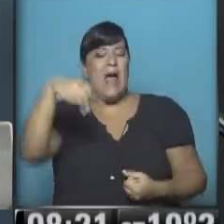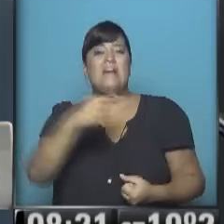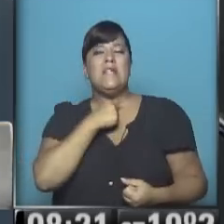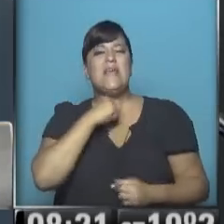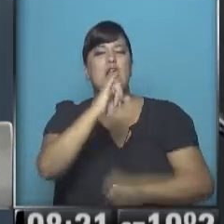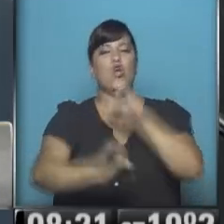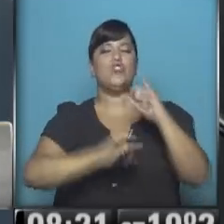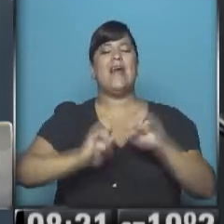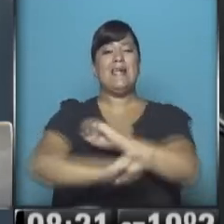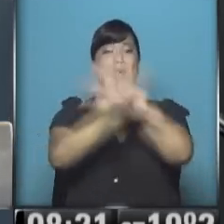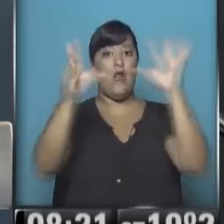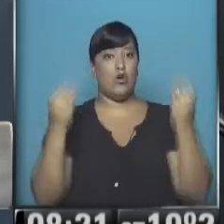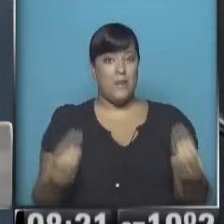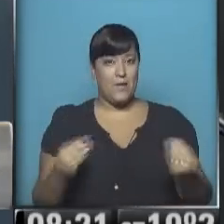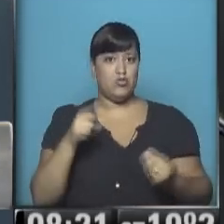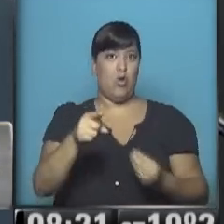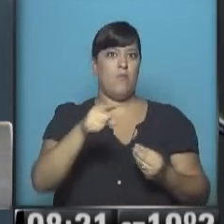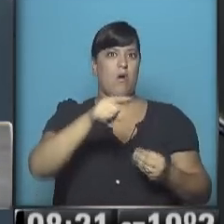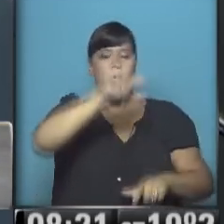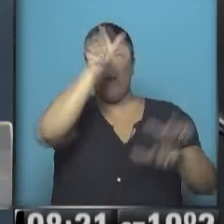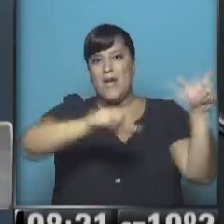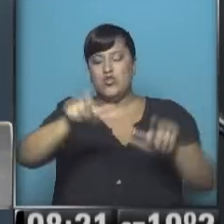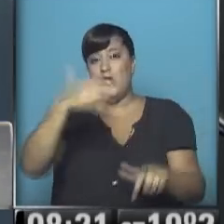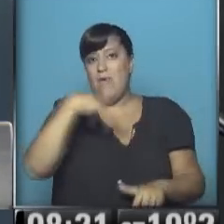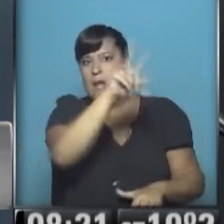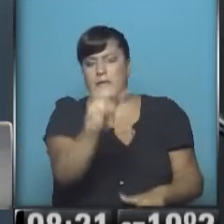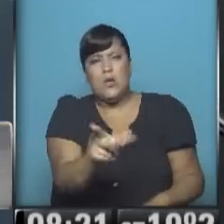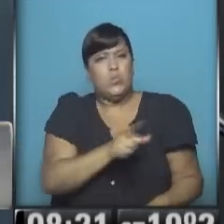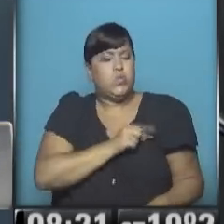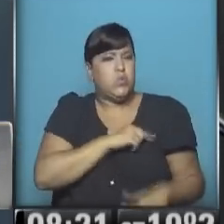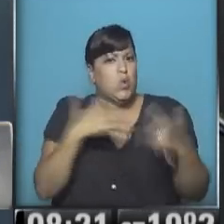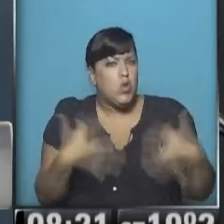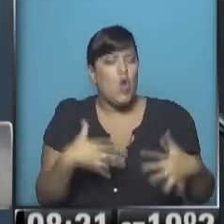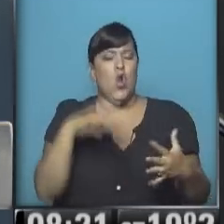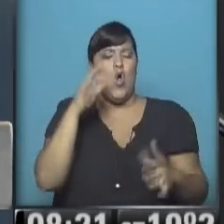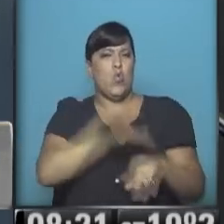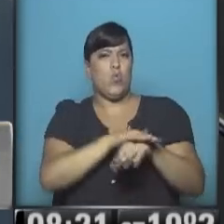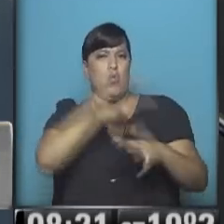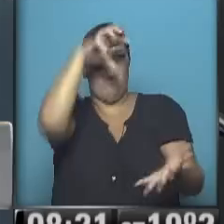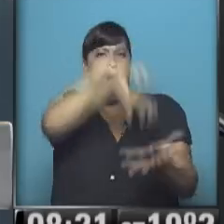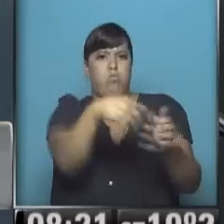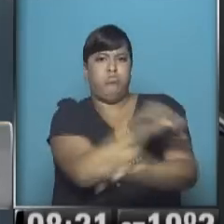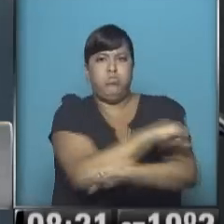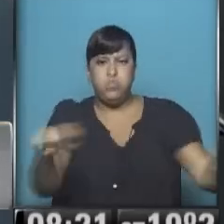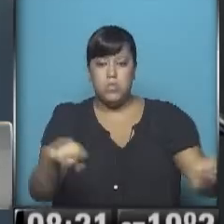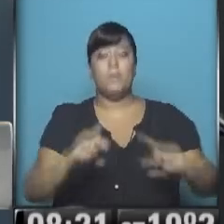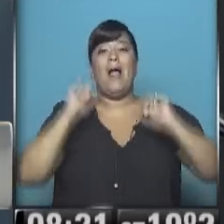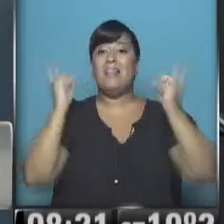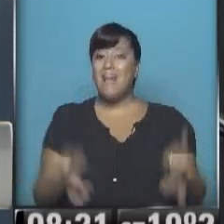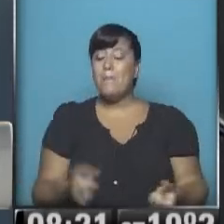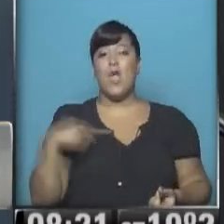episodio que han lutado al pueblo argentino y constituye un hecho doloroso y En tercer lugar nosotros advertimos